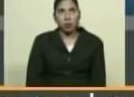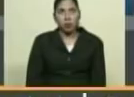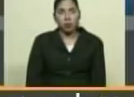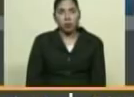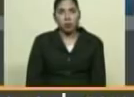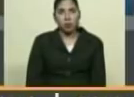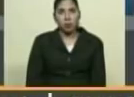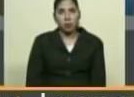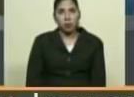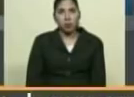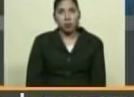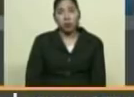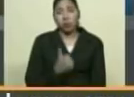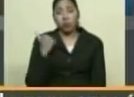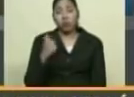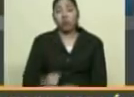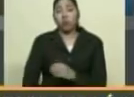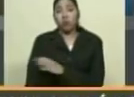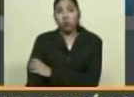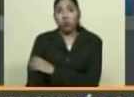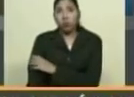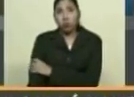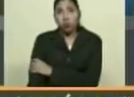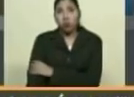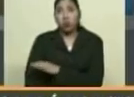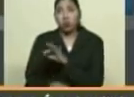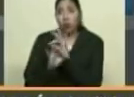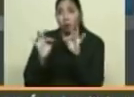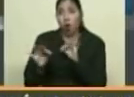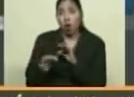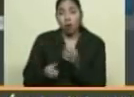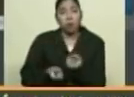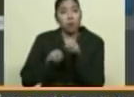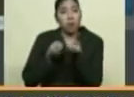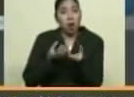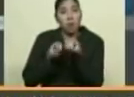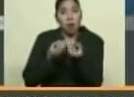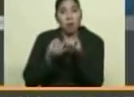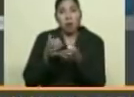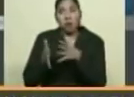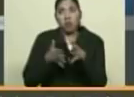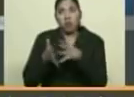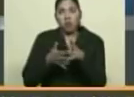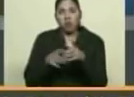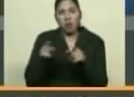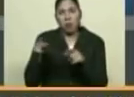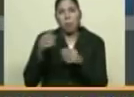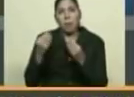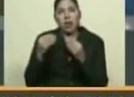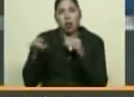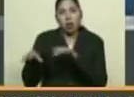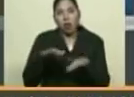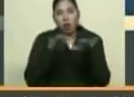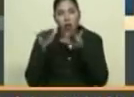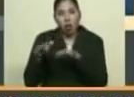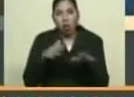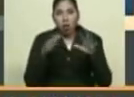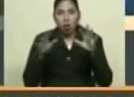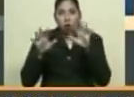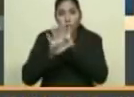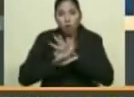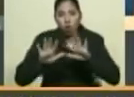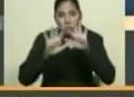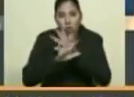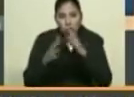2012. Estaba el comandante Chávez allá en San Fernando, un acto extraordinario.